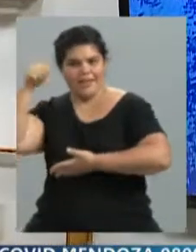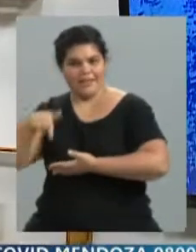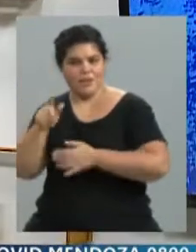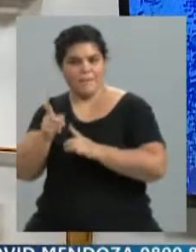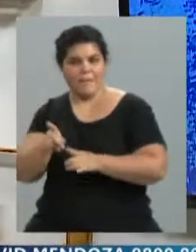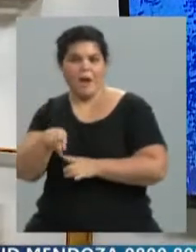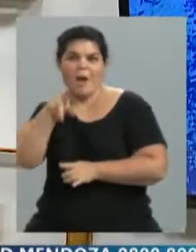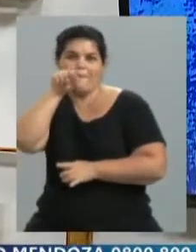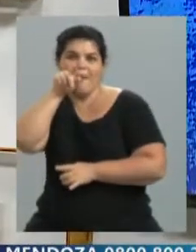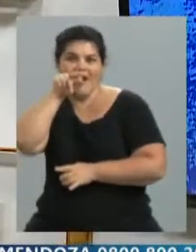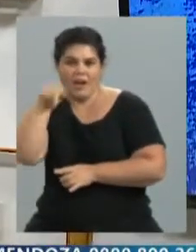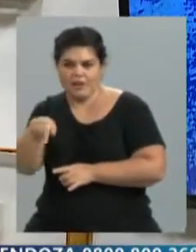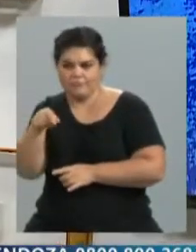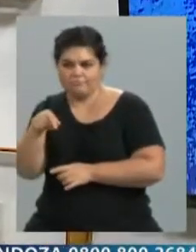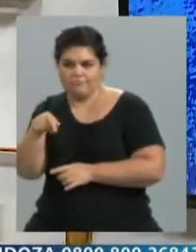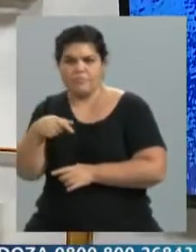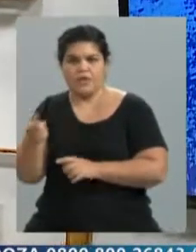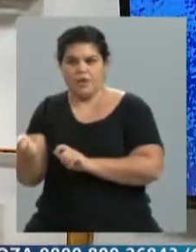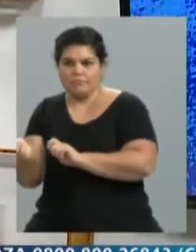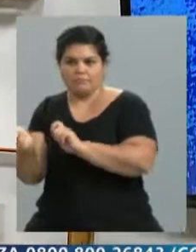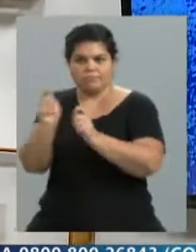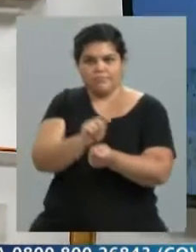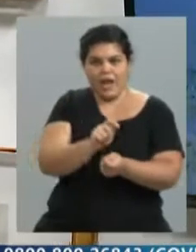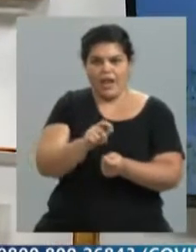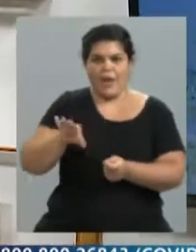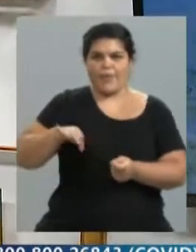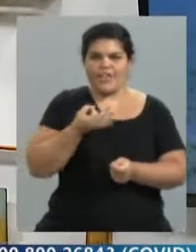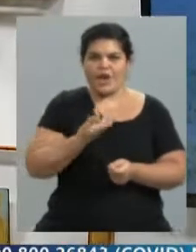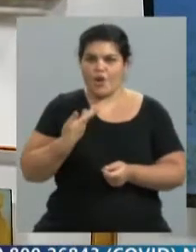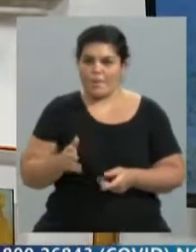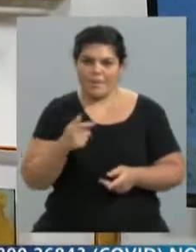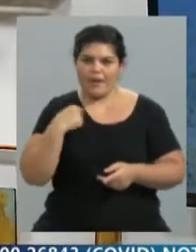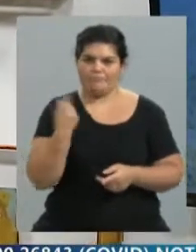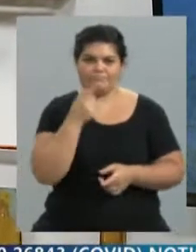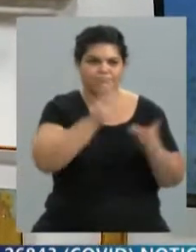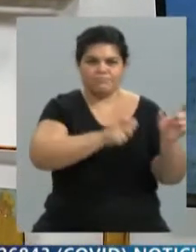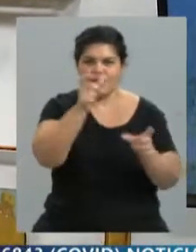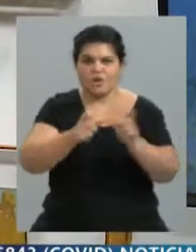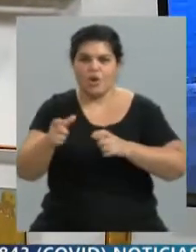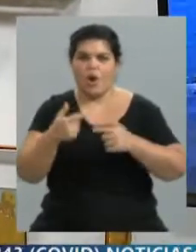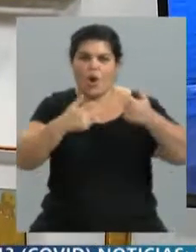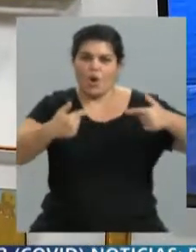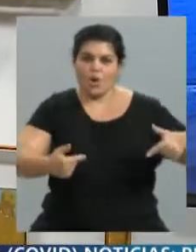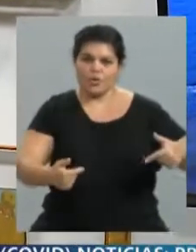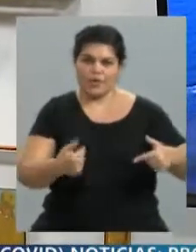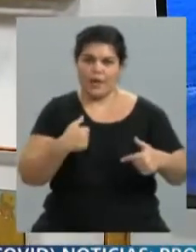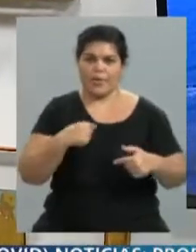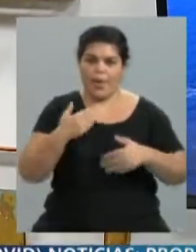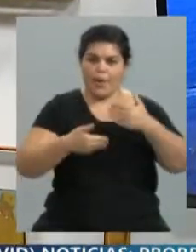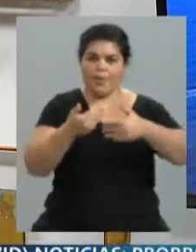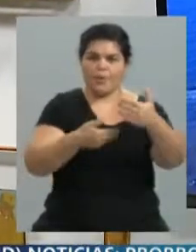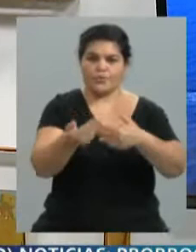los capuchinos, pero bueno, trasladarlo a lo cotidiano, a lo nuestro, hablar esto de cómo pueden afectar ciertos productos a nuestra evolución.